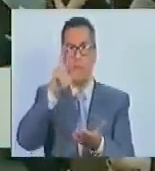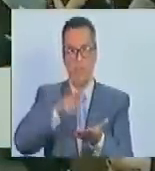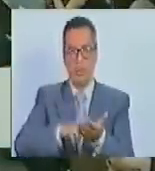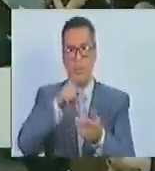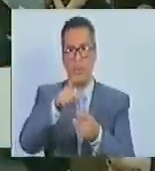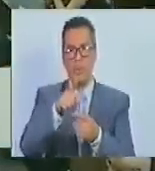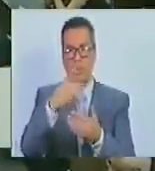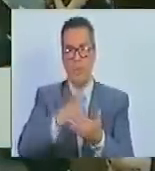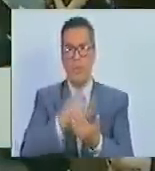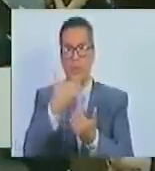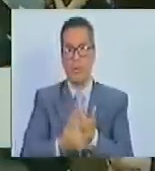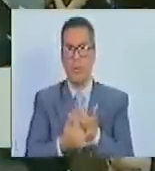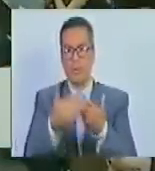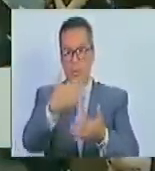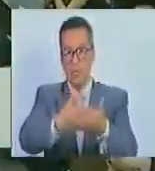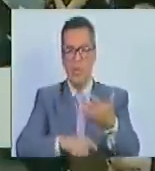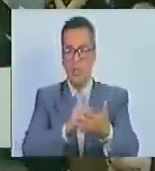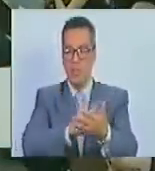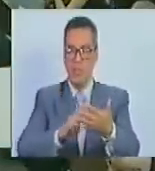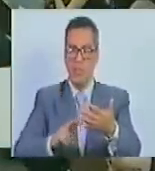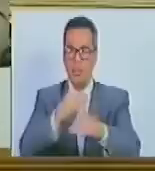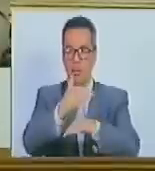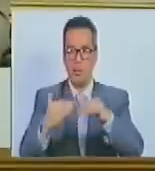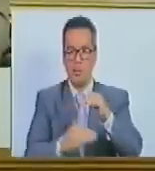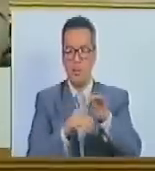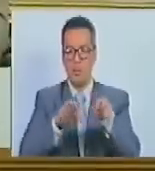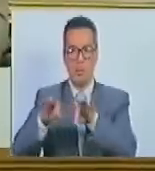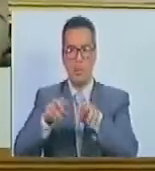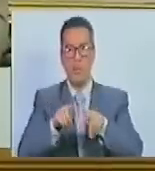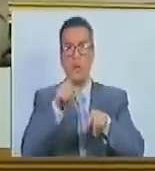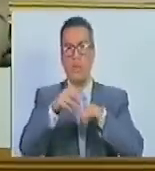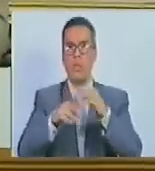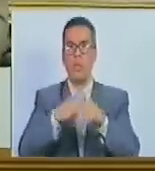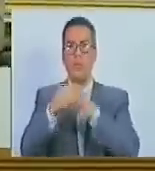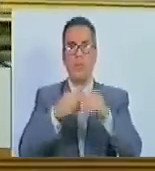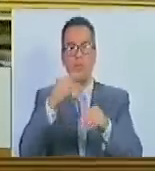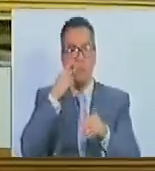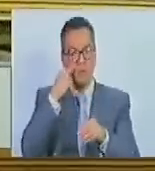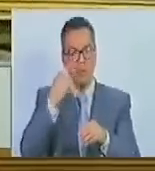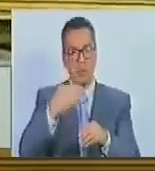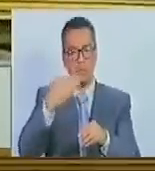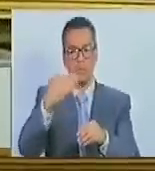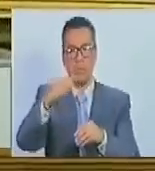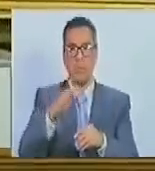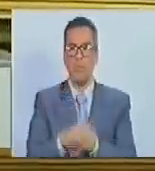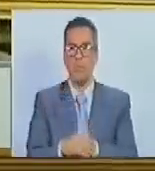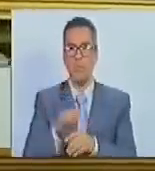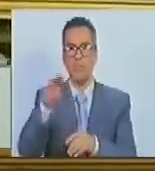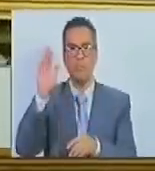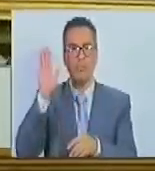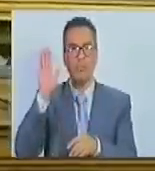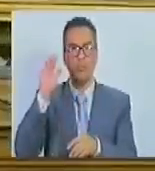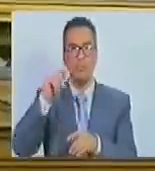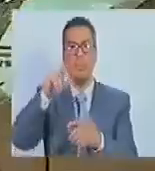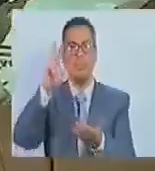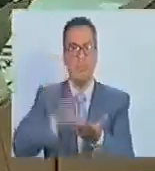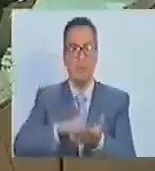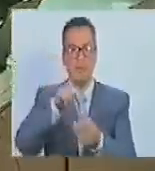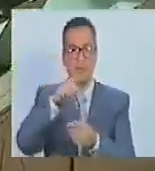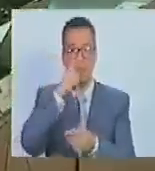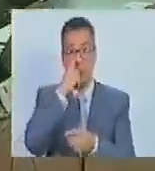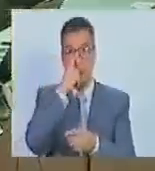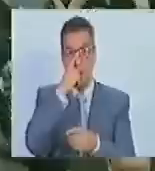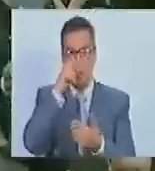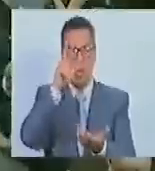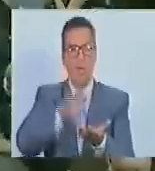aprobar el proyecto de acta leída por la subsecretaria, sírvanse a manifestarlo con la señal de costumbre, queda aprobada